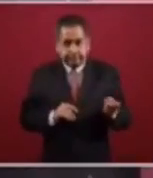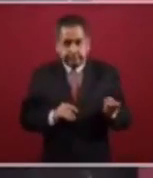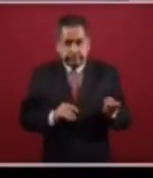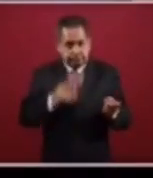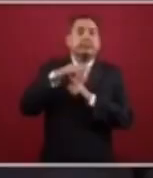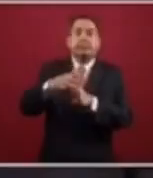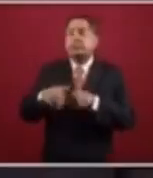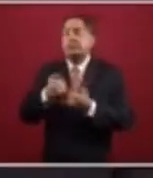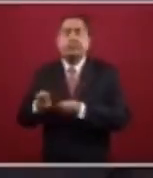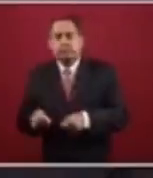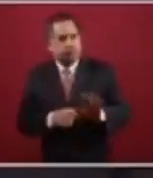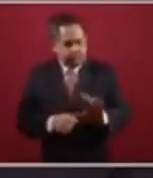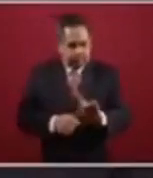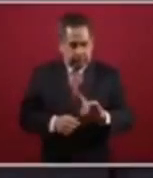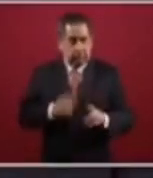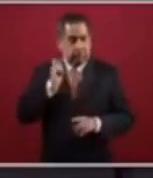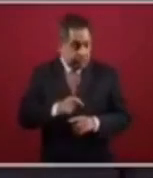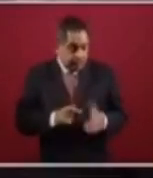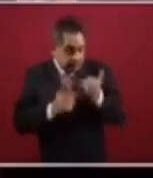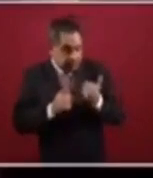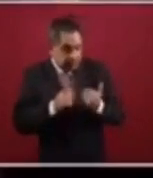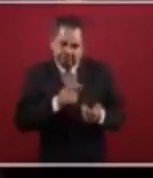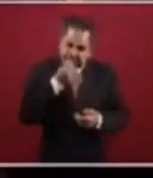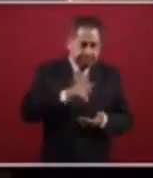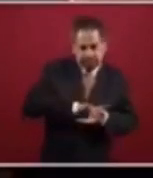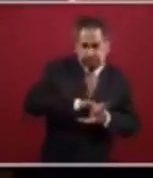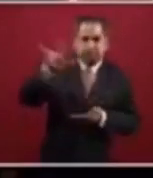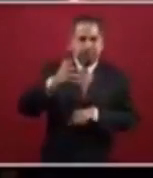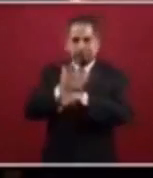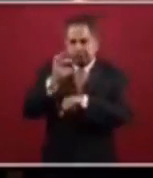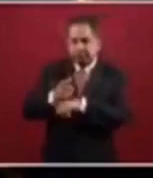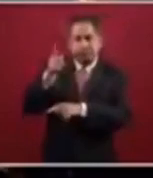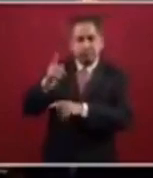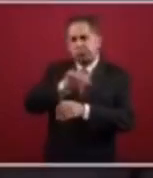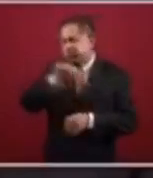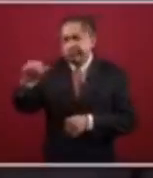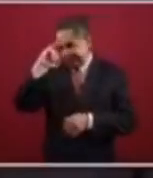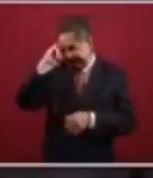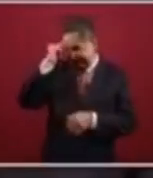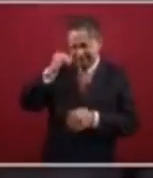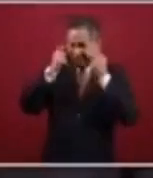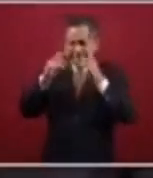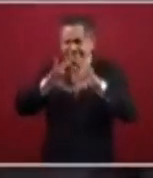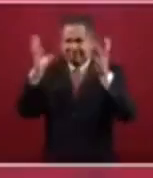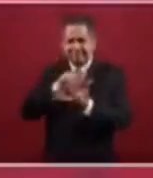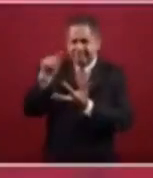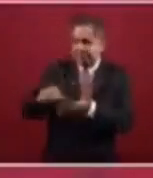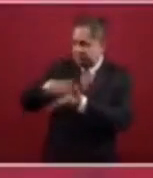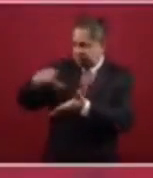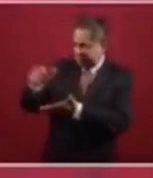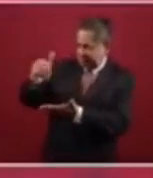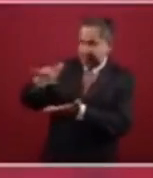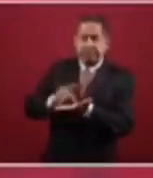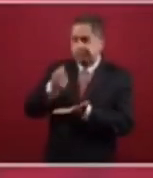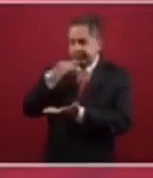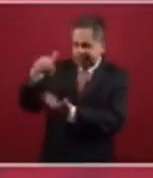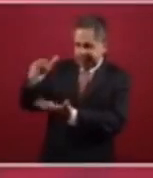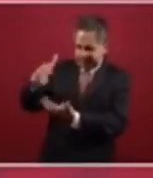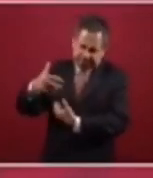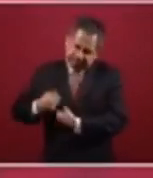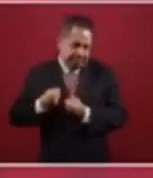toma un avión, si es para ir a Estados Unidos, a la India, a donde sea, a comprar los medicamentos, se